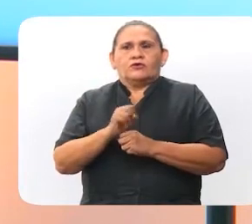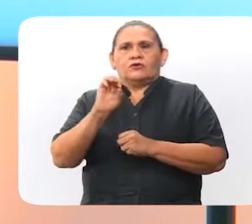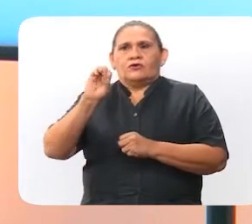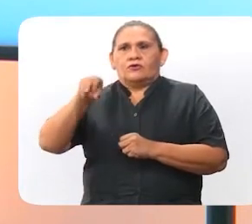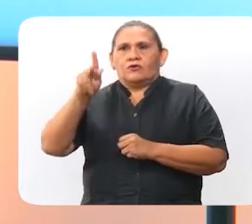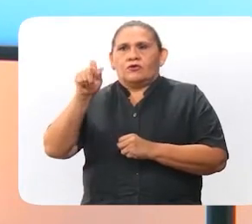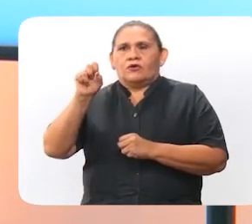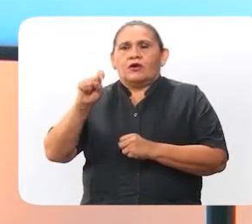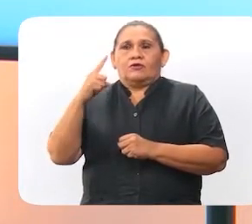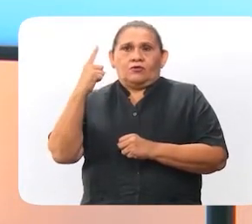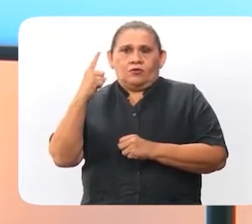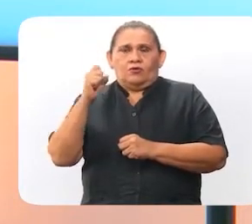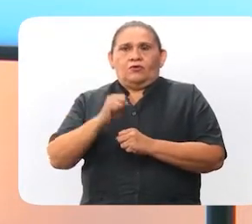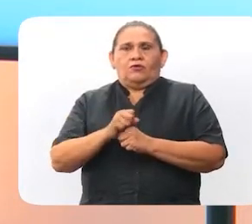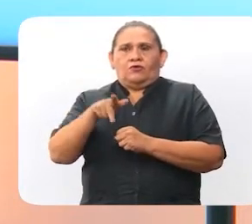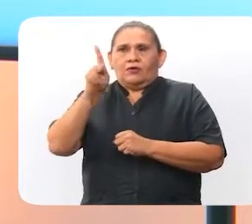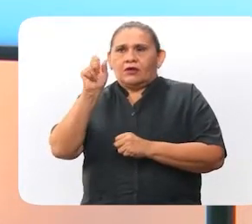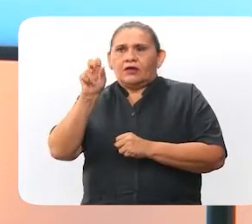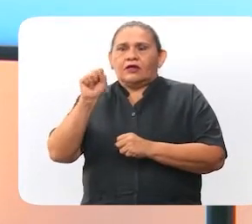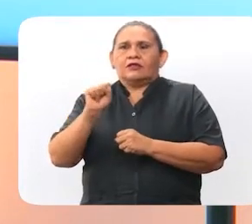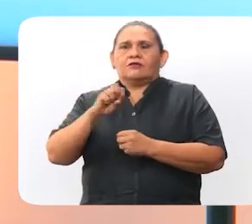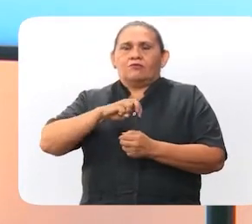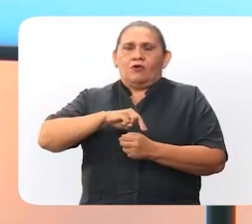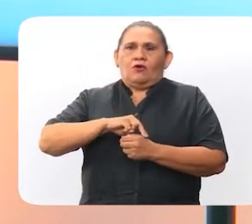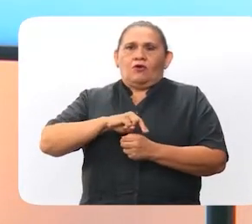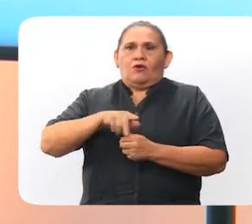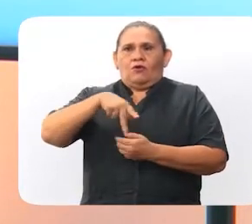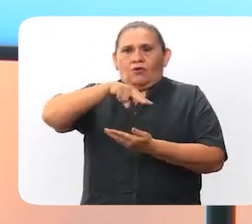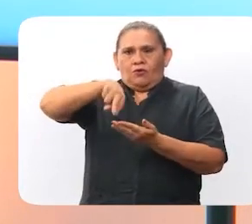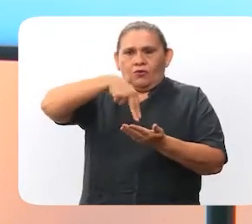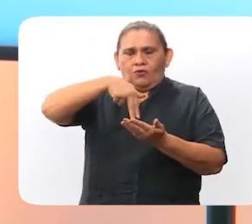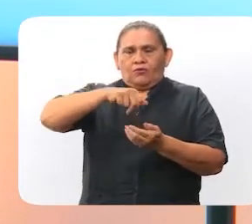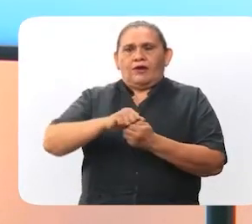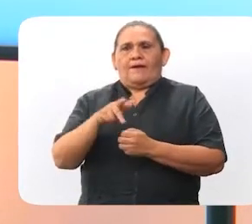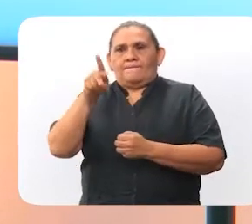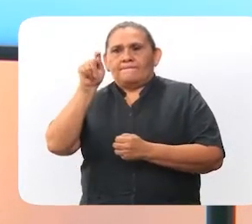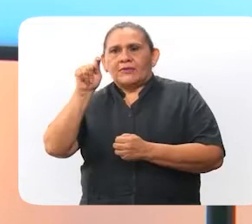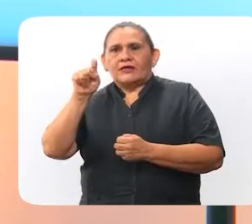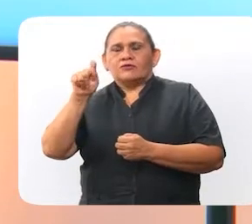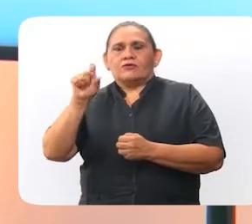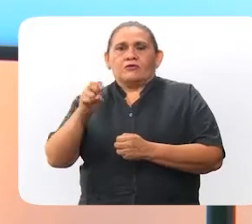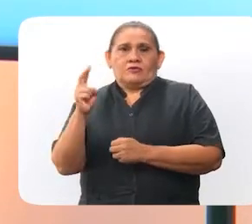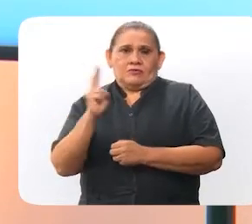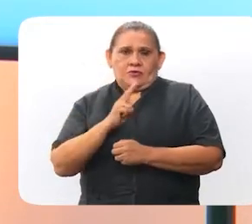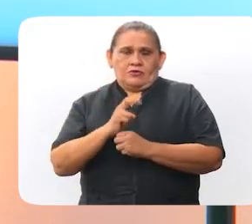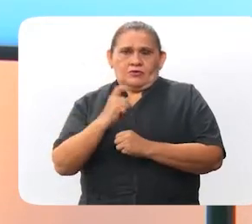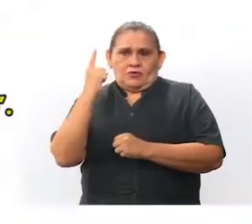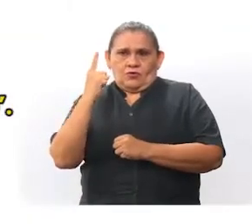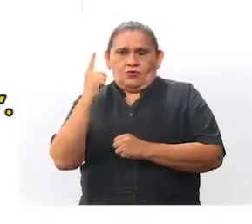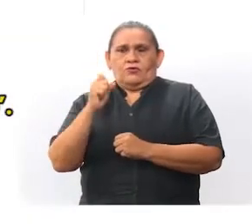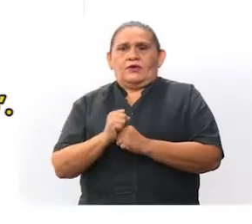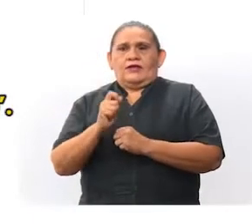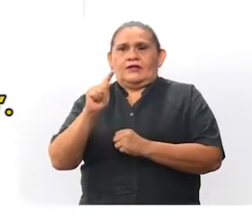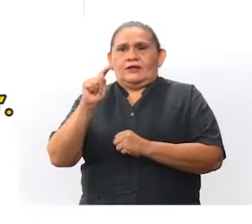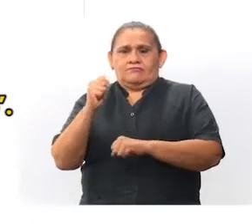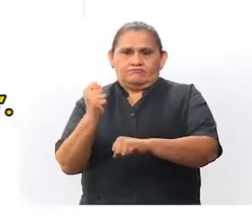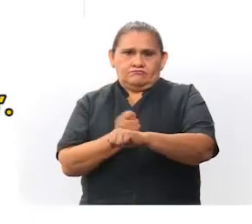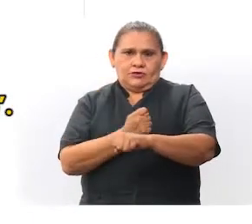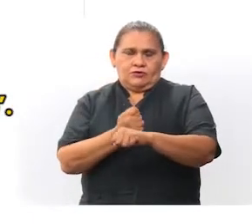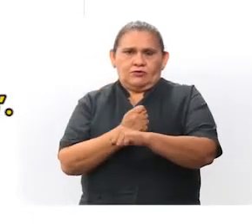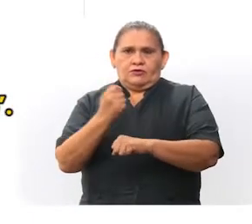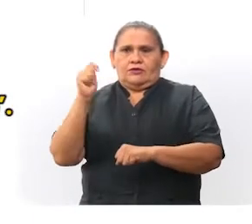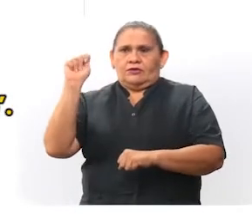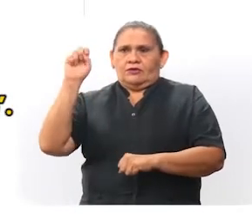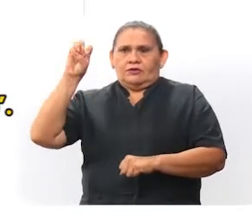Concal y 1 en Canacín, Junucmá, Peto, Humán y Valladolid, 1 más en Ticul y Temozón. En total